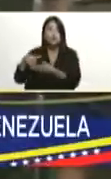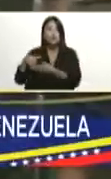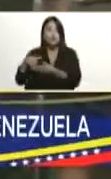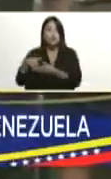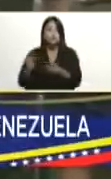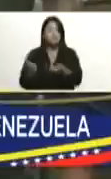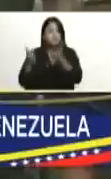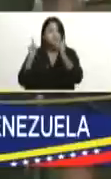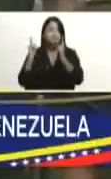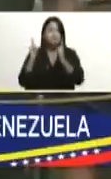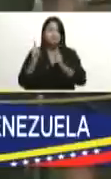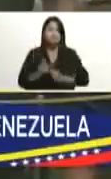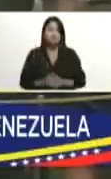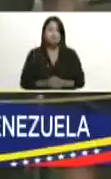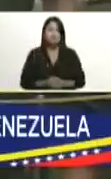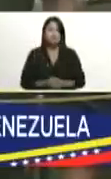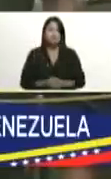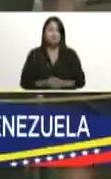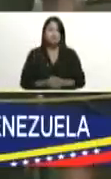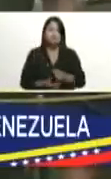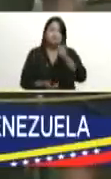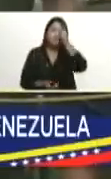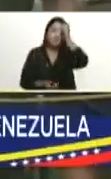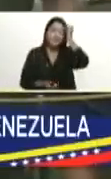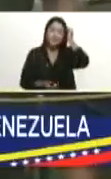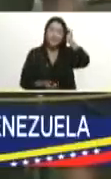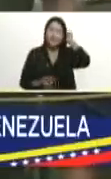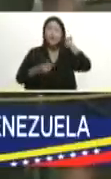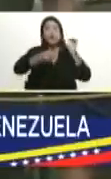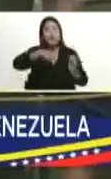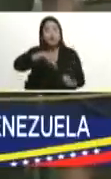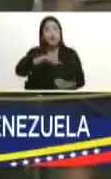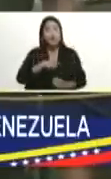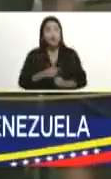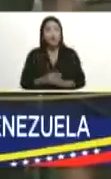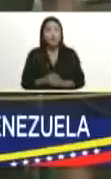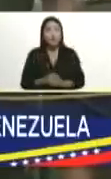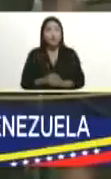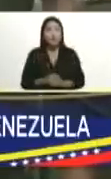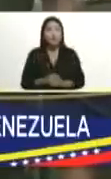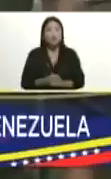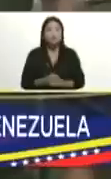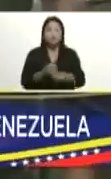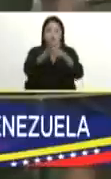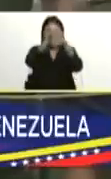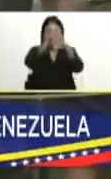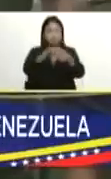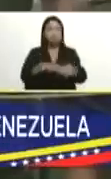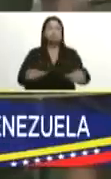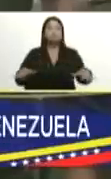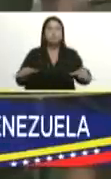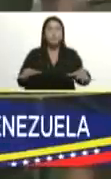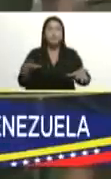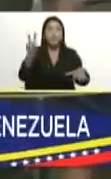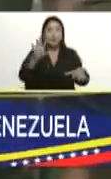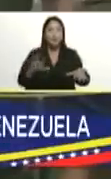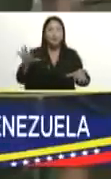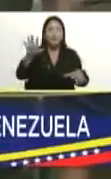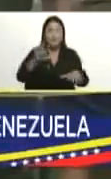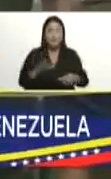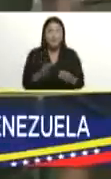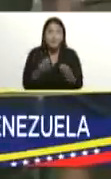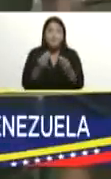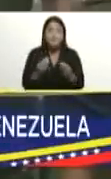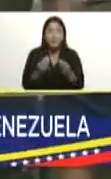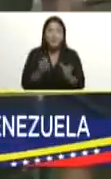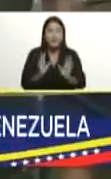humano, bueno, ahí están, van a estar los soldados distribuidos en todo el territorio nacional para hacer